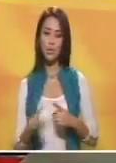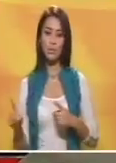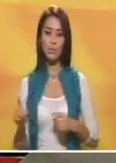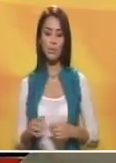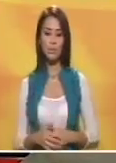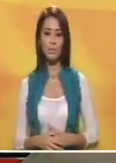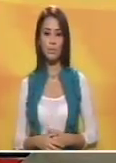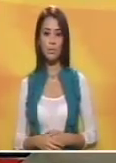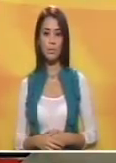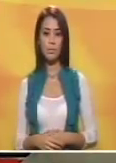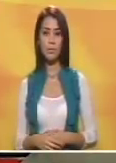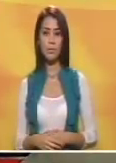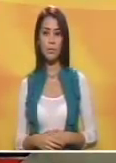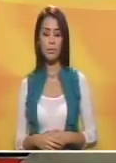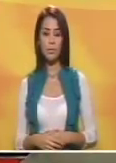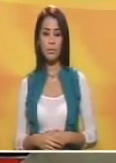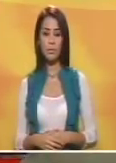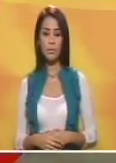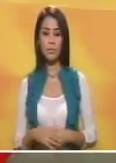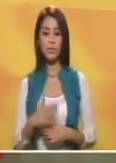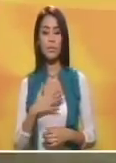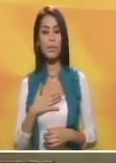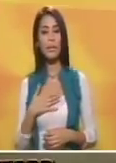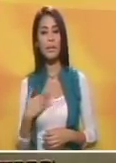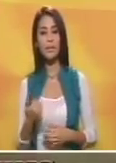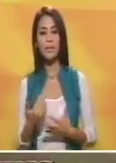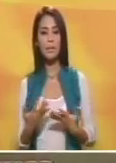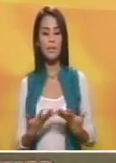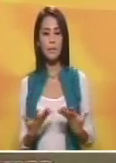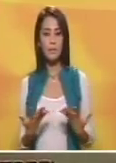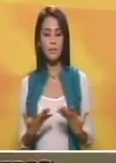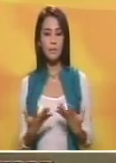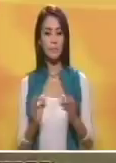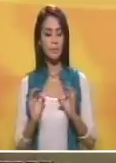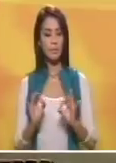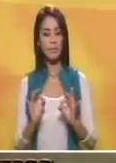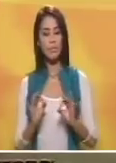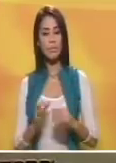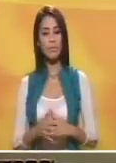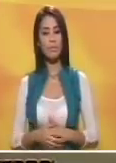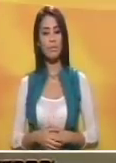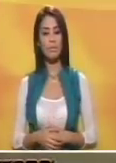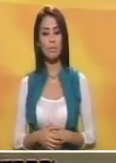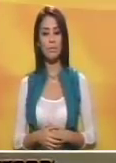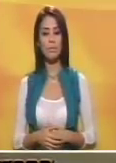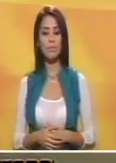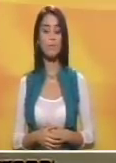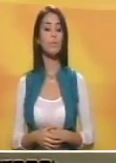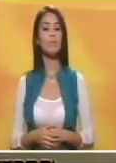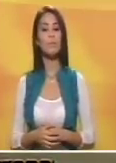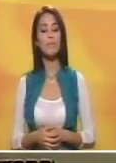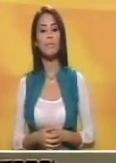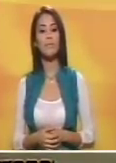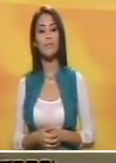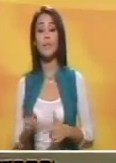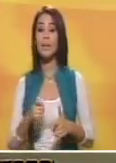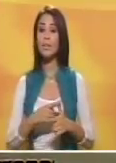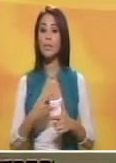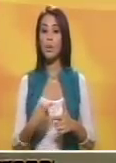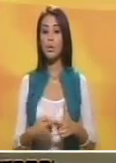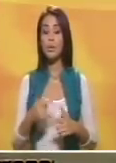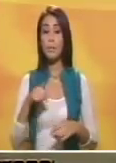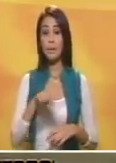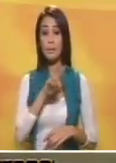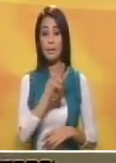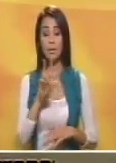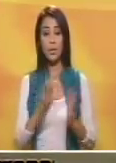Muy bueno. Quisiera, por favor, una precisión con respecto a entonces si para este 22